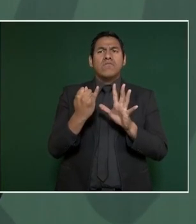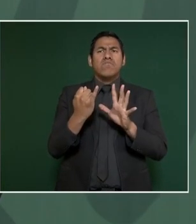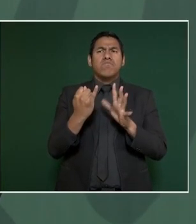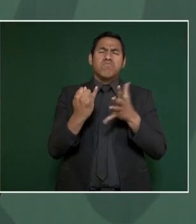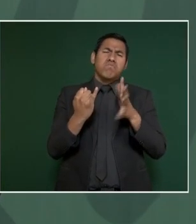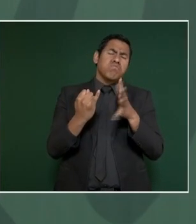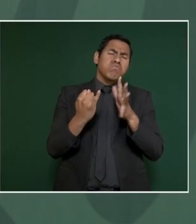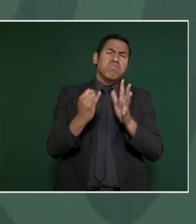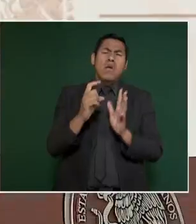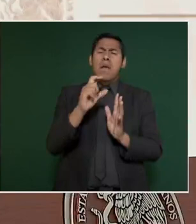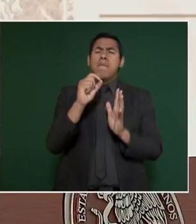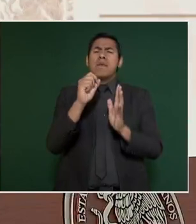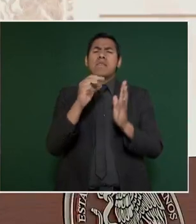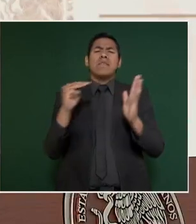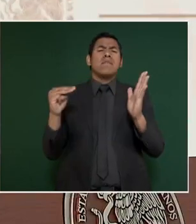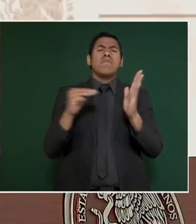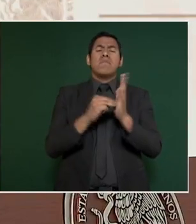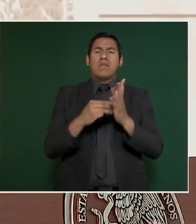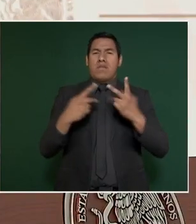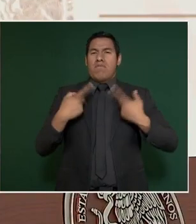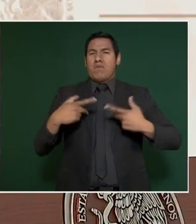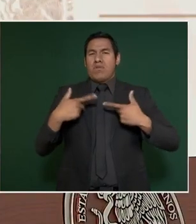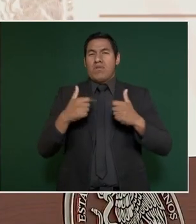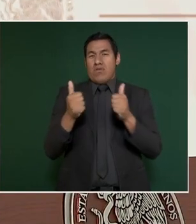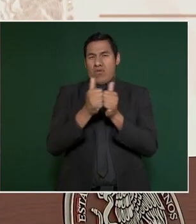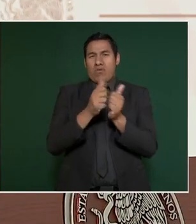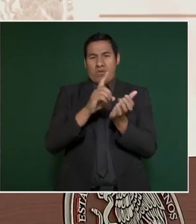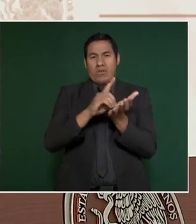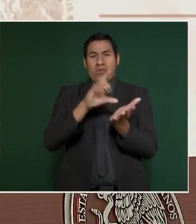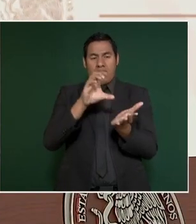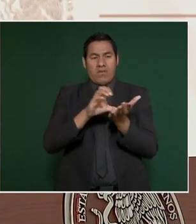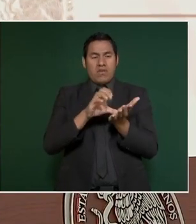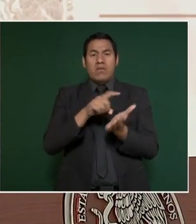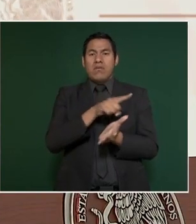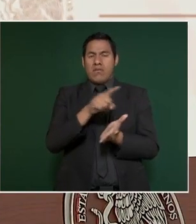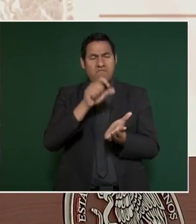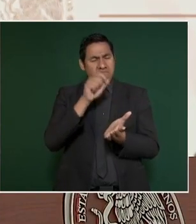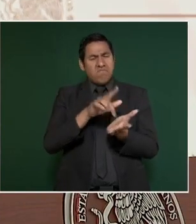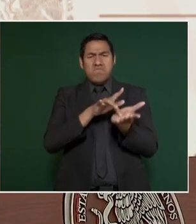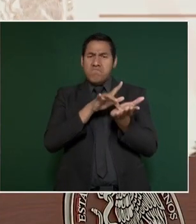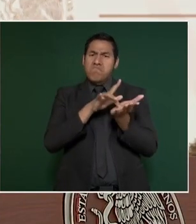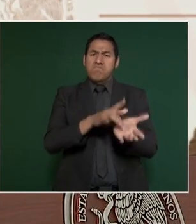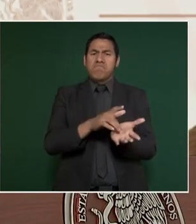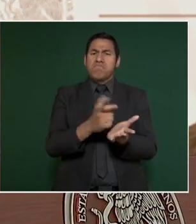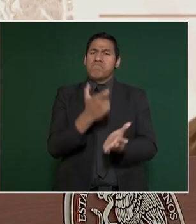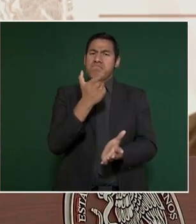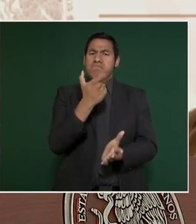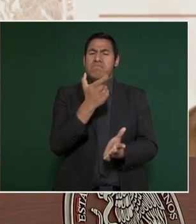20.000 personas con discapacidad están recibiendo su